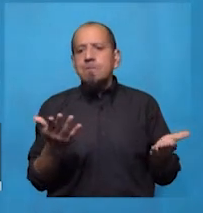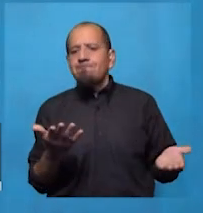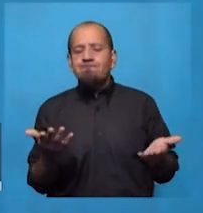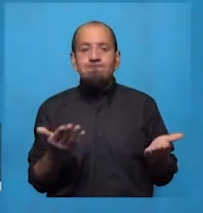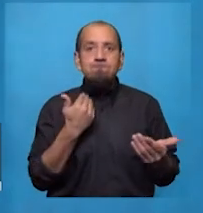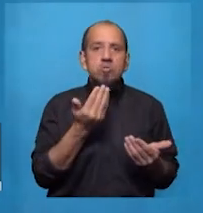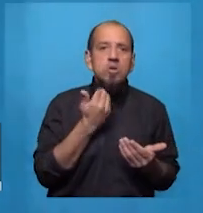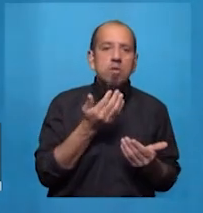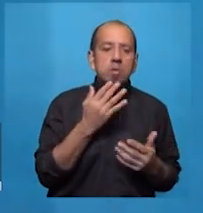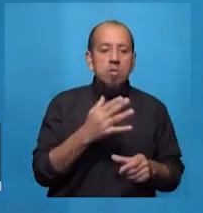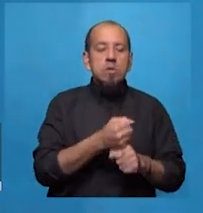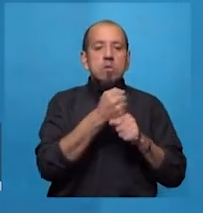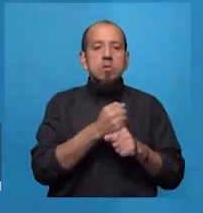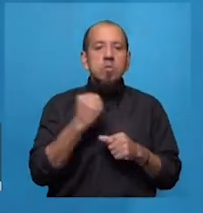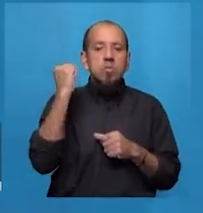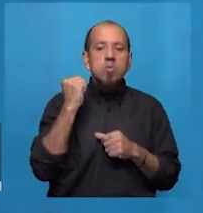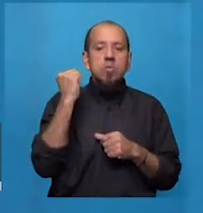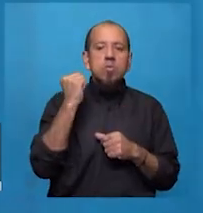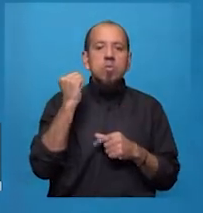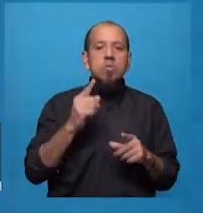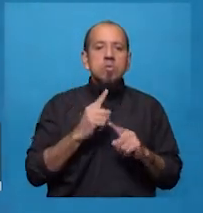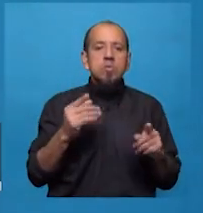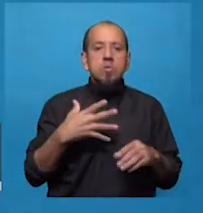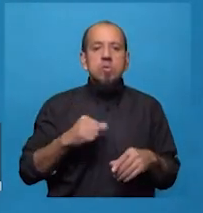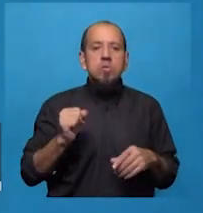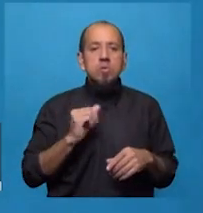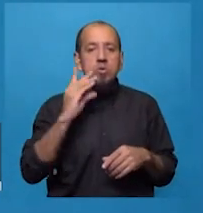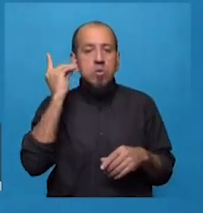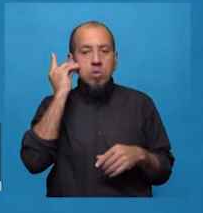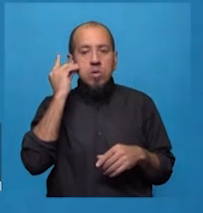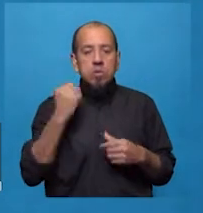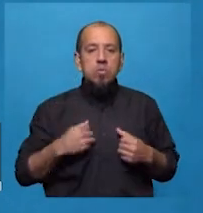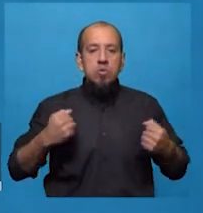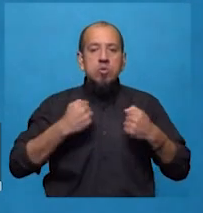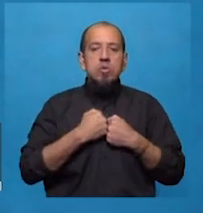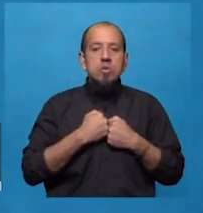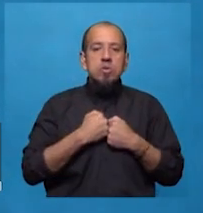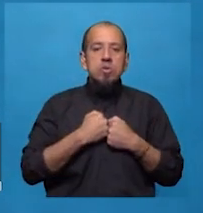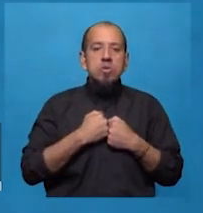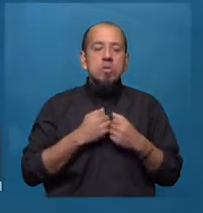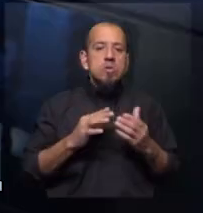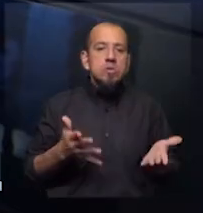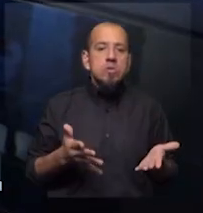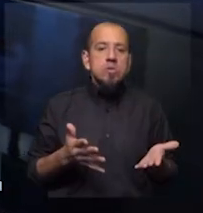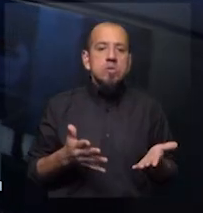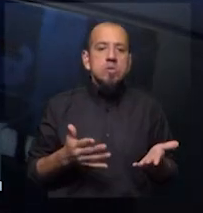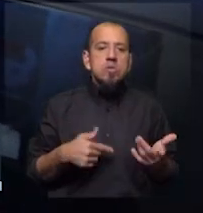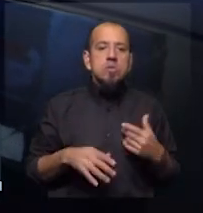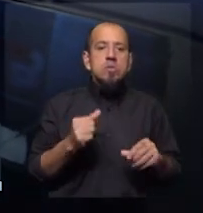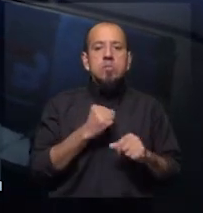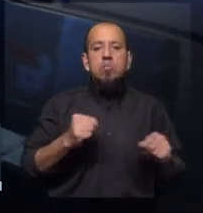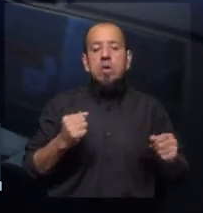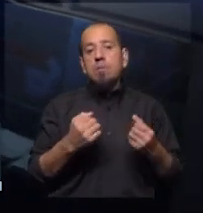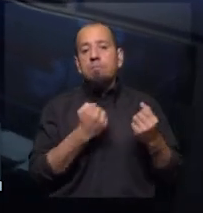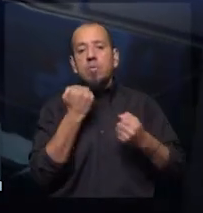porque no sabemos que nos puede pasar ni siquiera es porque llevamos un celular o una mochila o unos zapatos Te pueden pegar